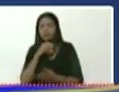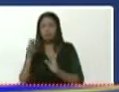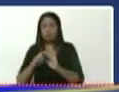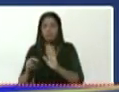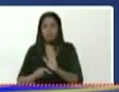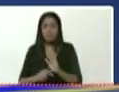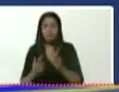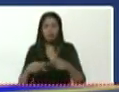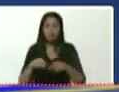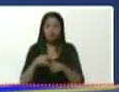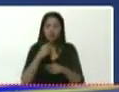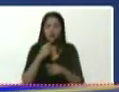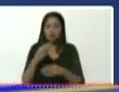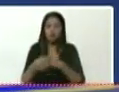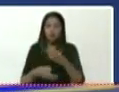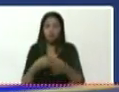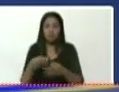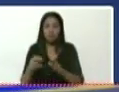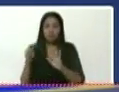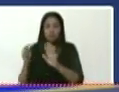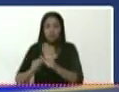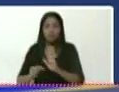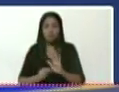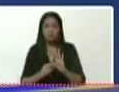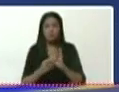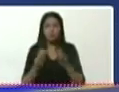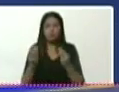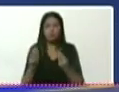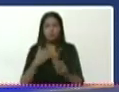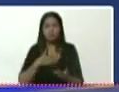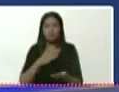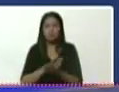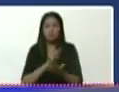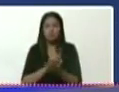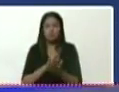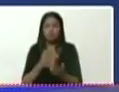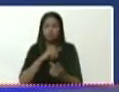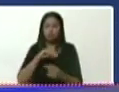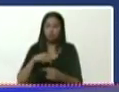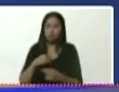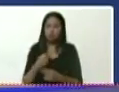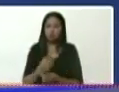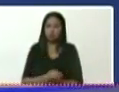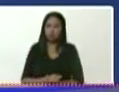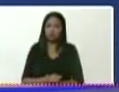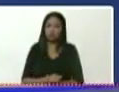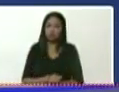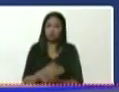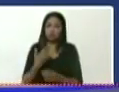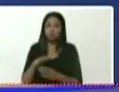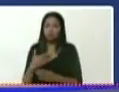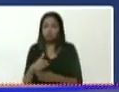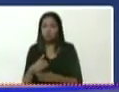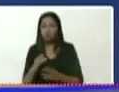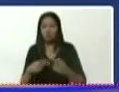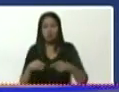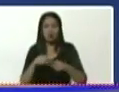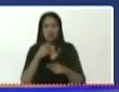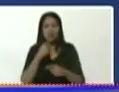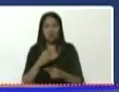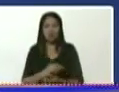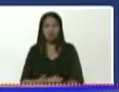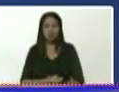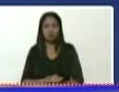como usted nos los instruyó, con mucha calma. Hemos también, a pesar, como se los dijimos, de